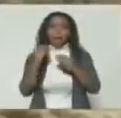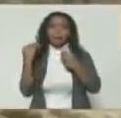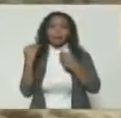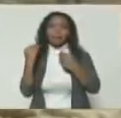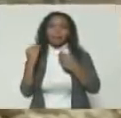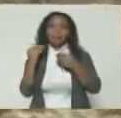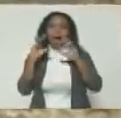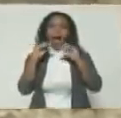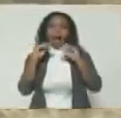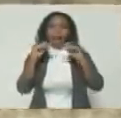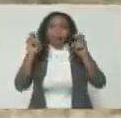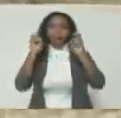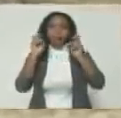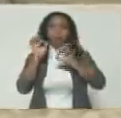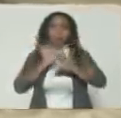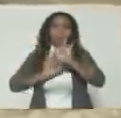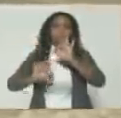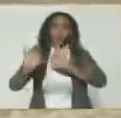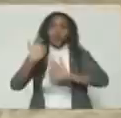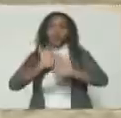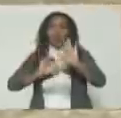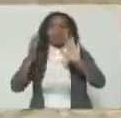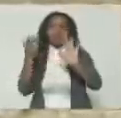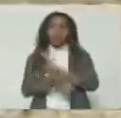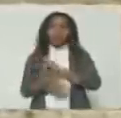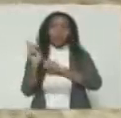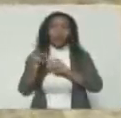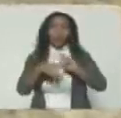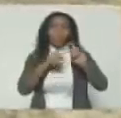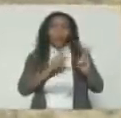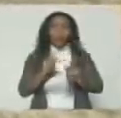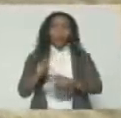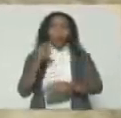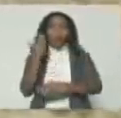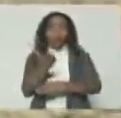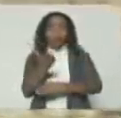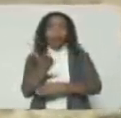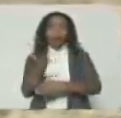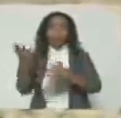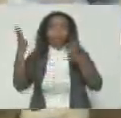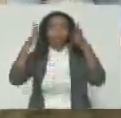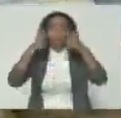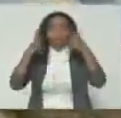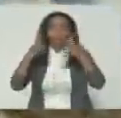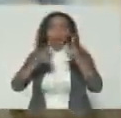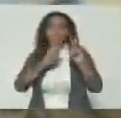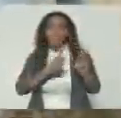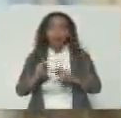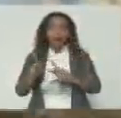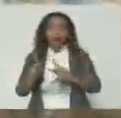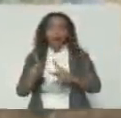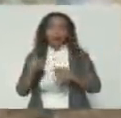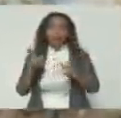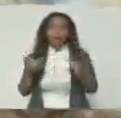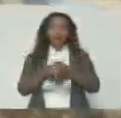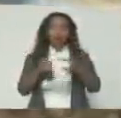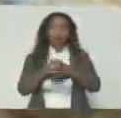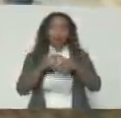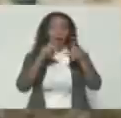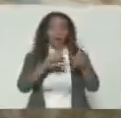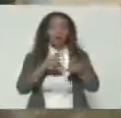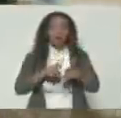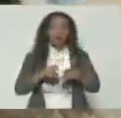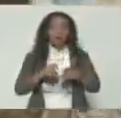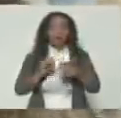hable, para que nos comente sobre esos planes que usted nos instruyó, planes tanto del sector agrícola